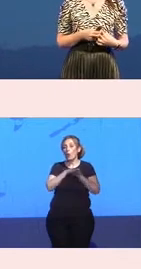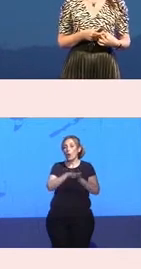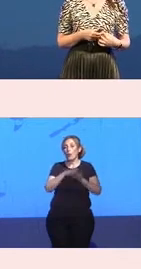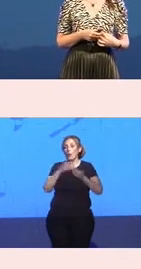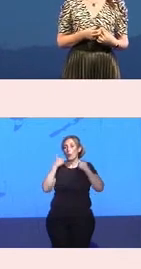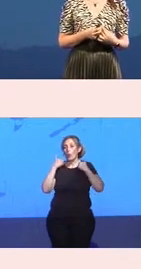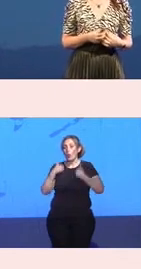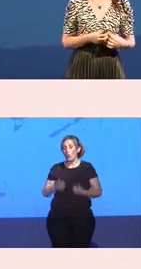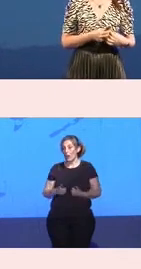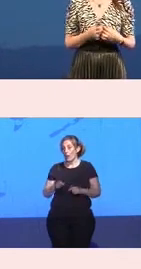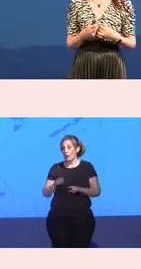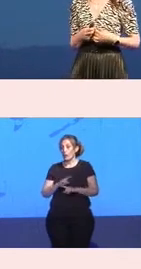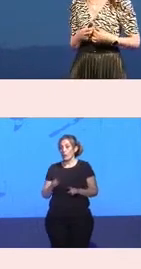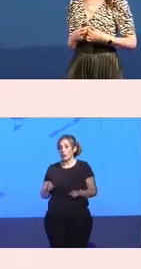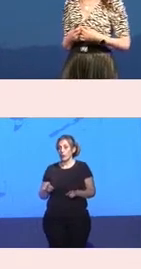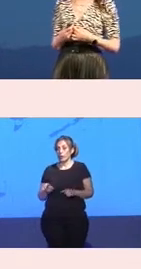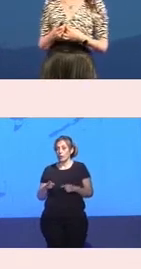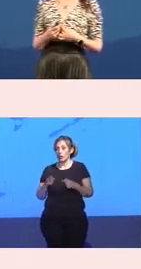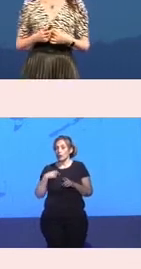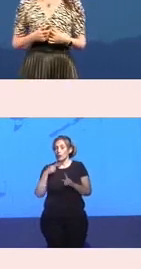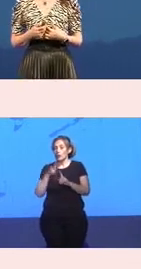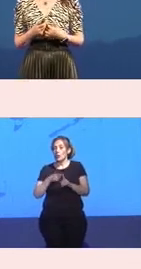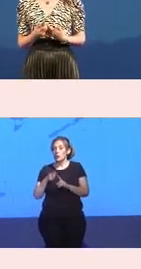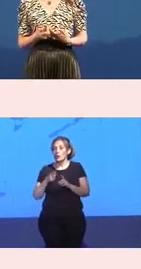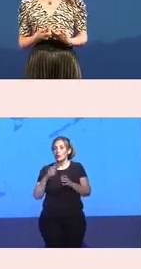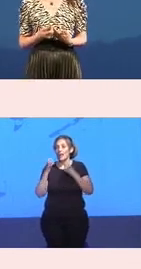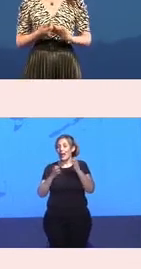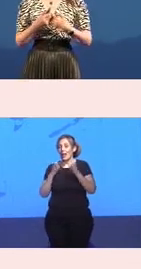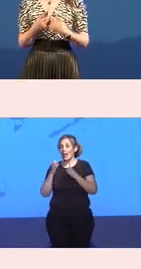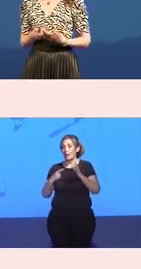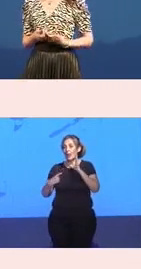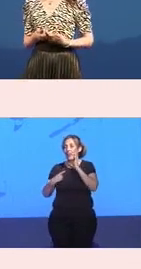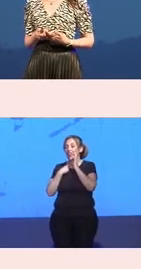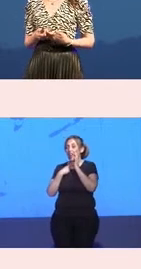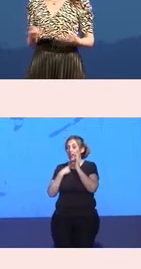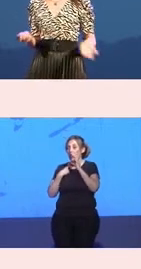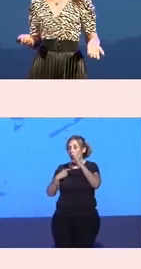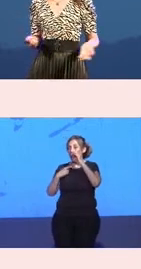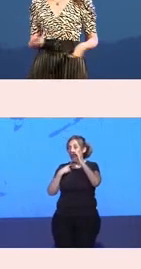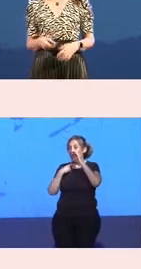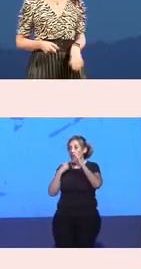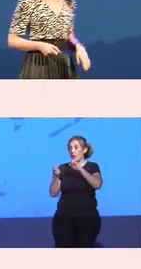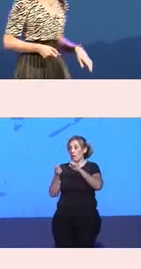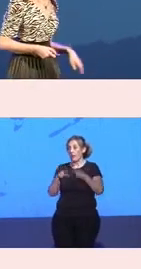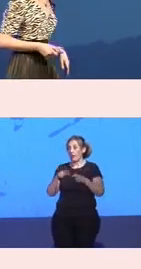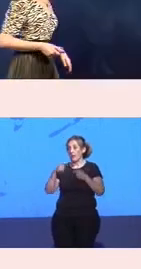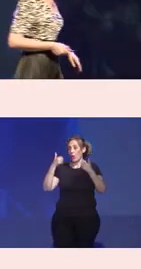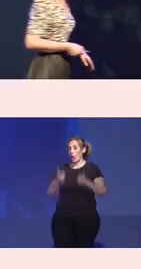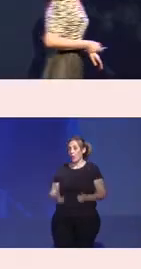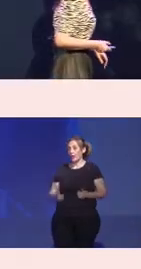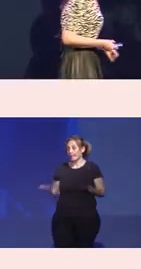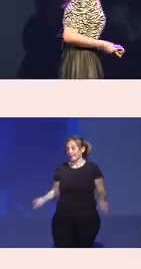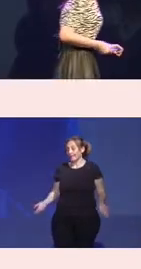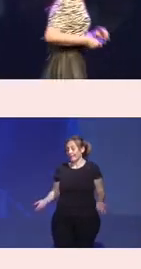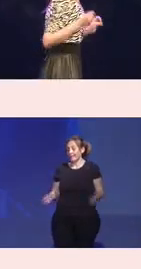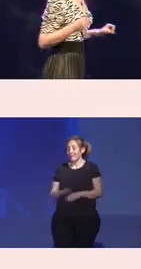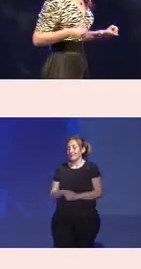este tipo de instalaciones por lo tanto se utilizan animales sobre todo cerdos porque como todo el mundo sabe es lo que más aparece a los